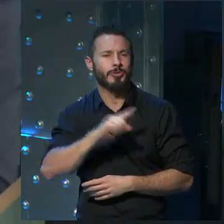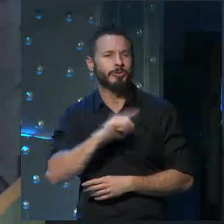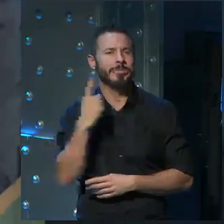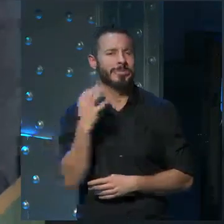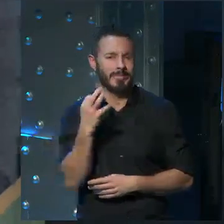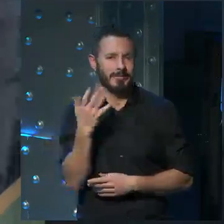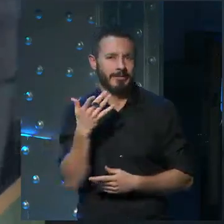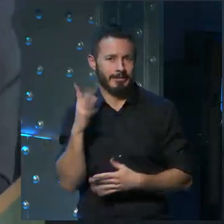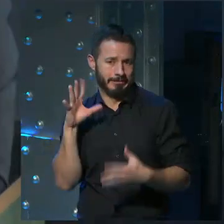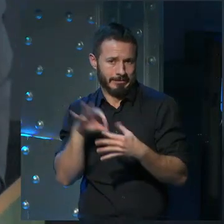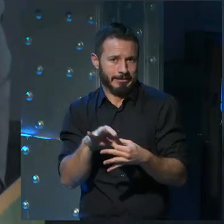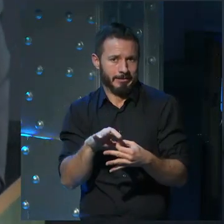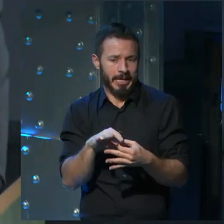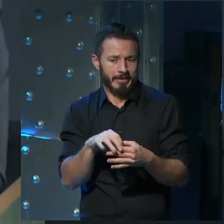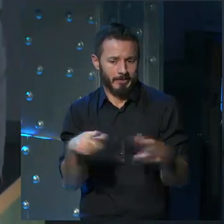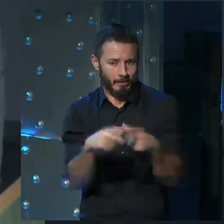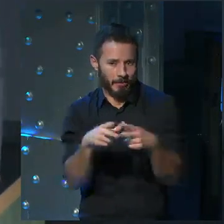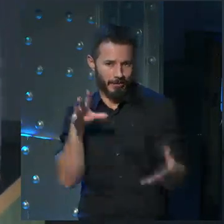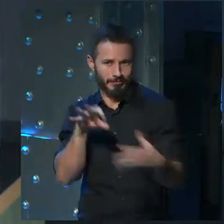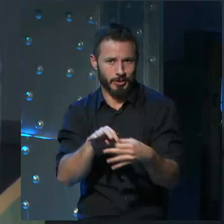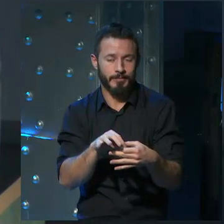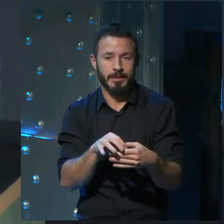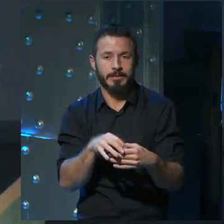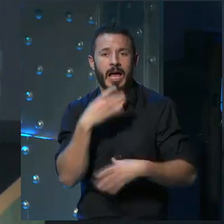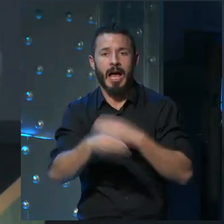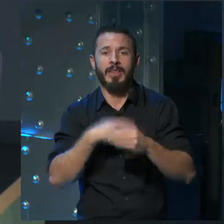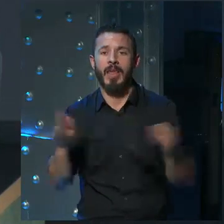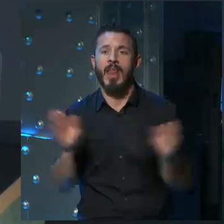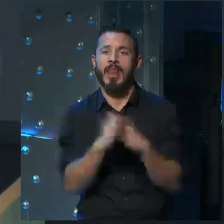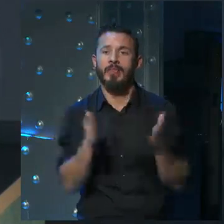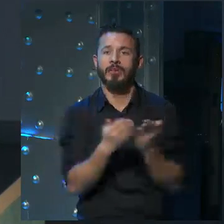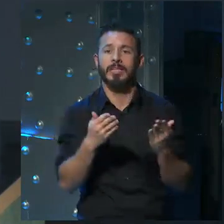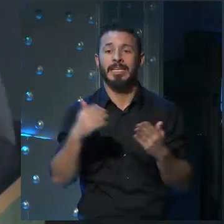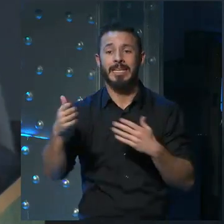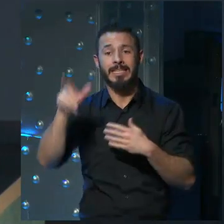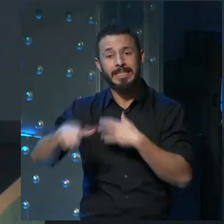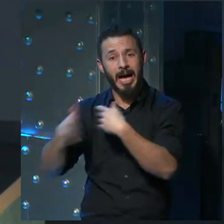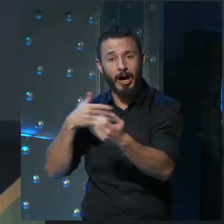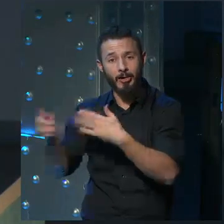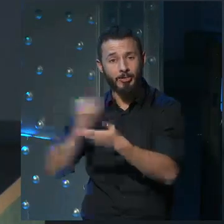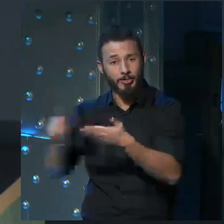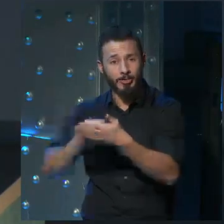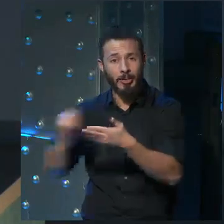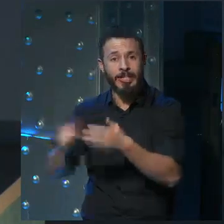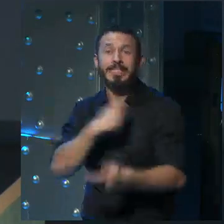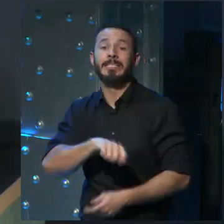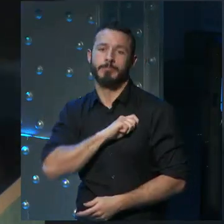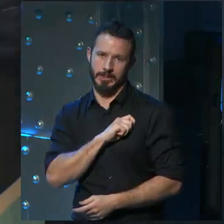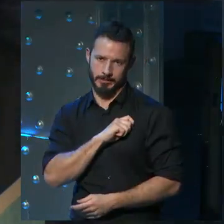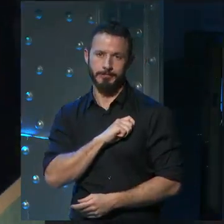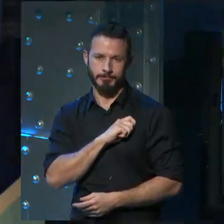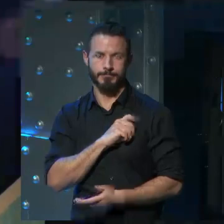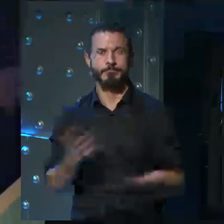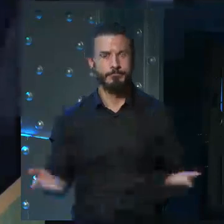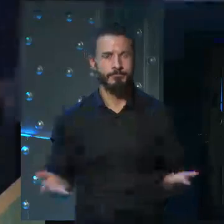cuenta, pensamos, para esta sociedad, es hacer libros de autores, de expertos de España. En ese